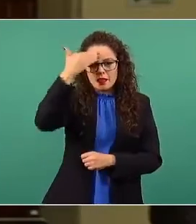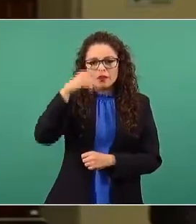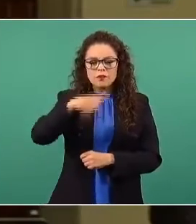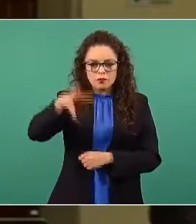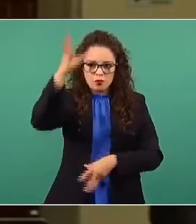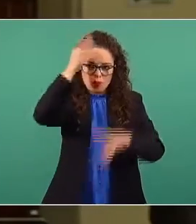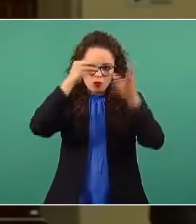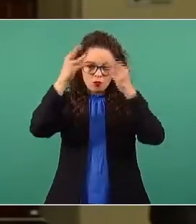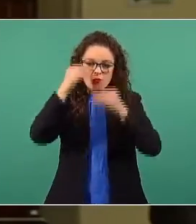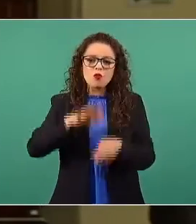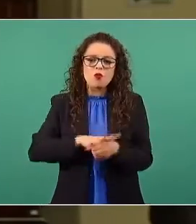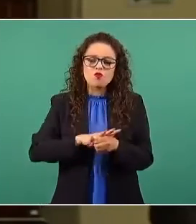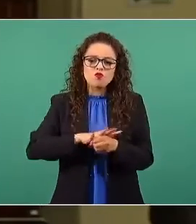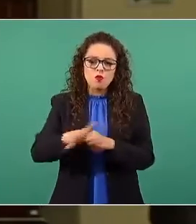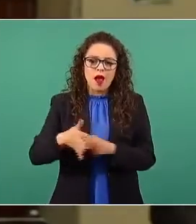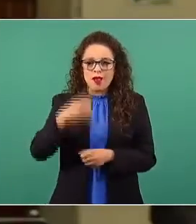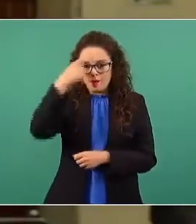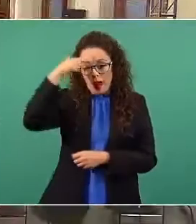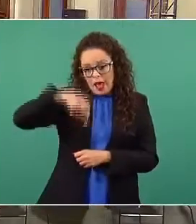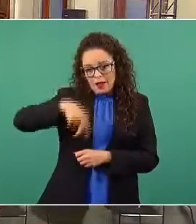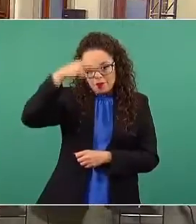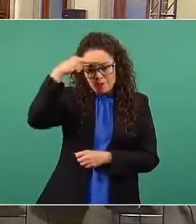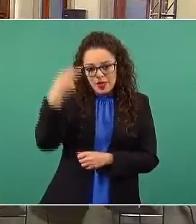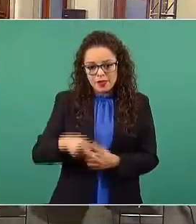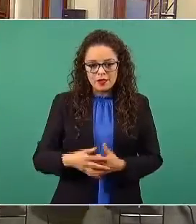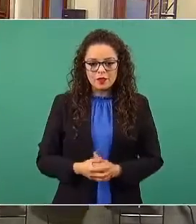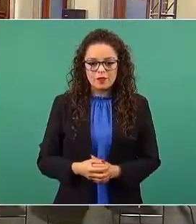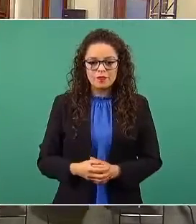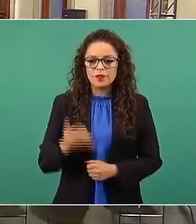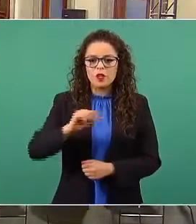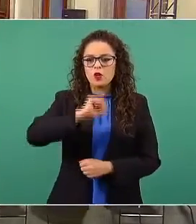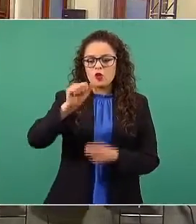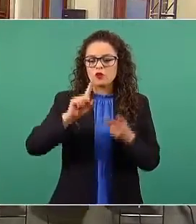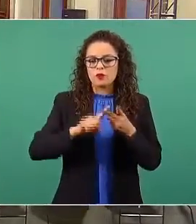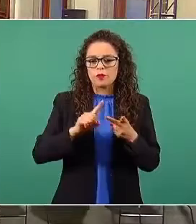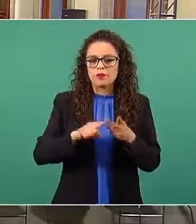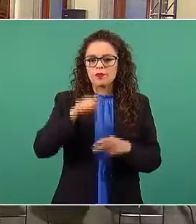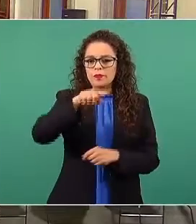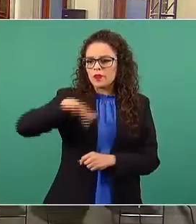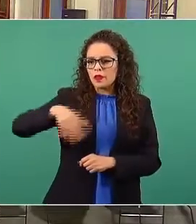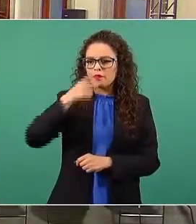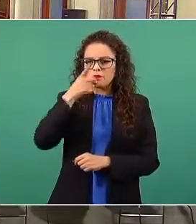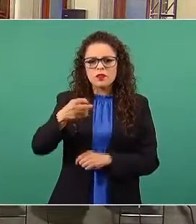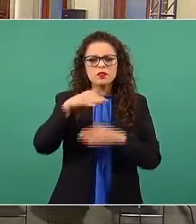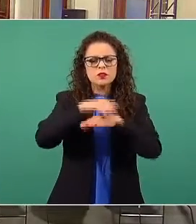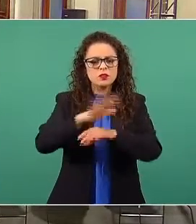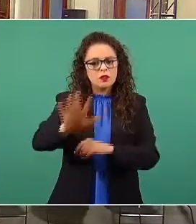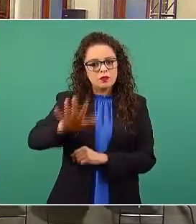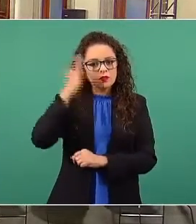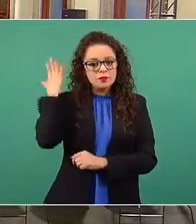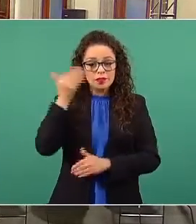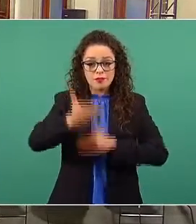nos ha traído a México. Y otra más, bueno, usted habló hace un momento de la velocidad con la que